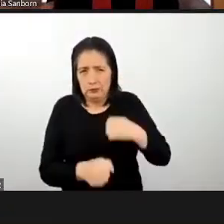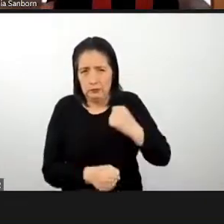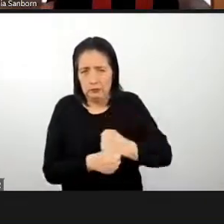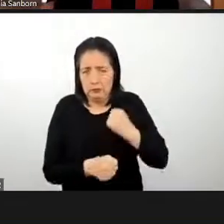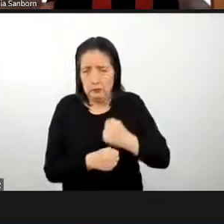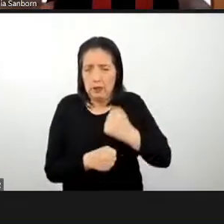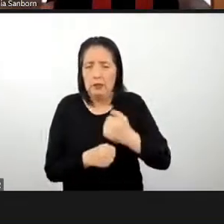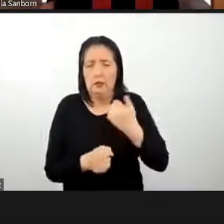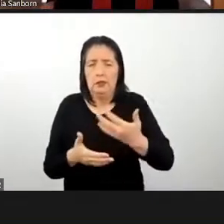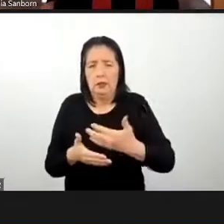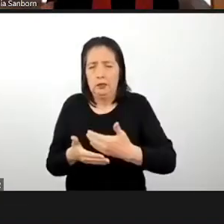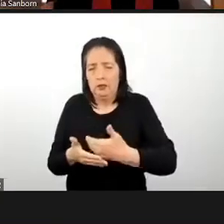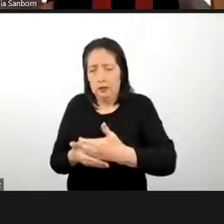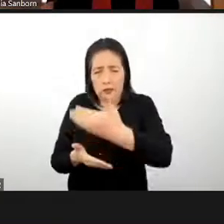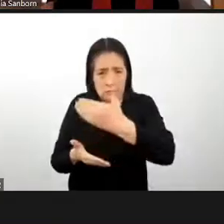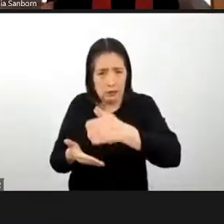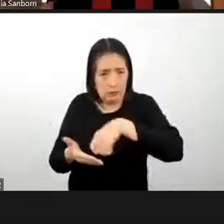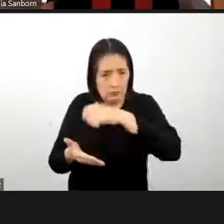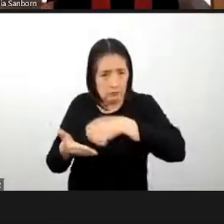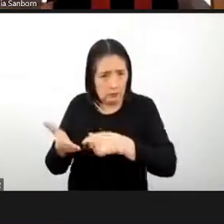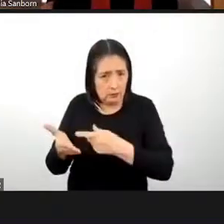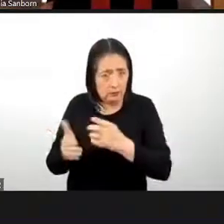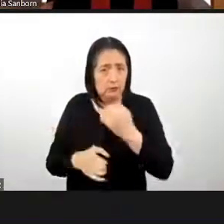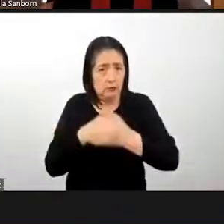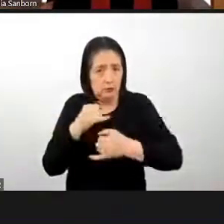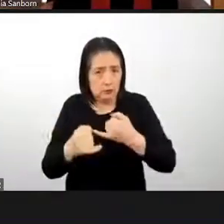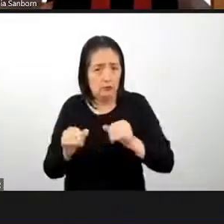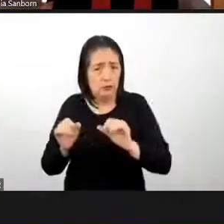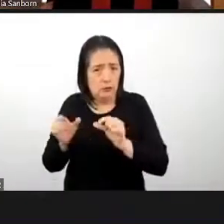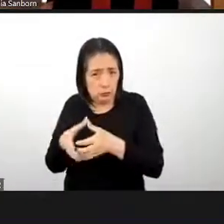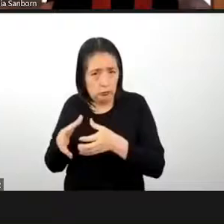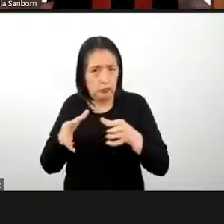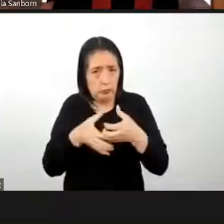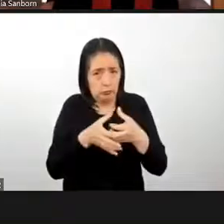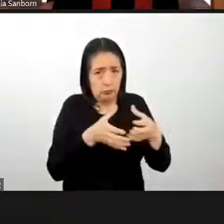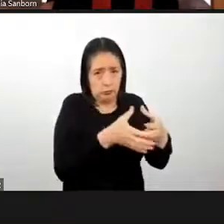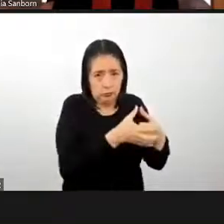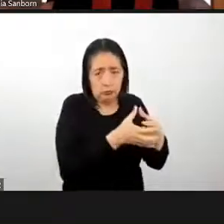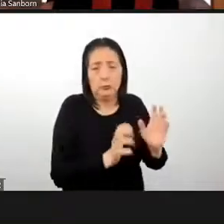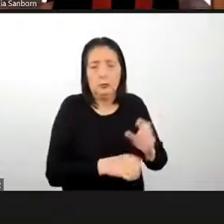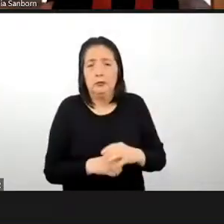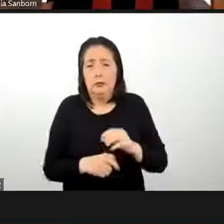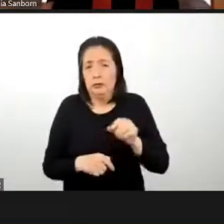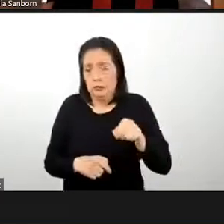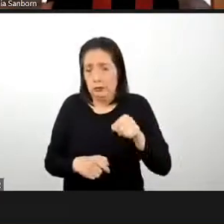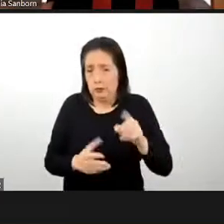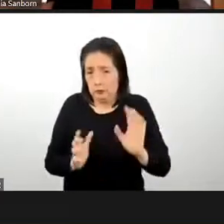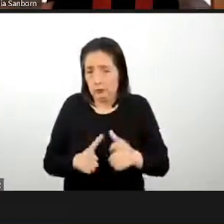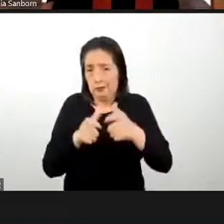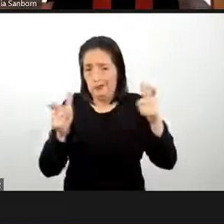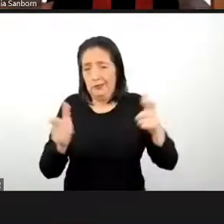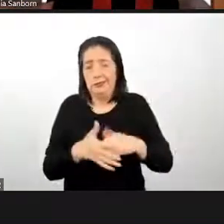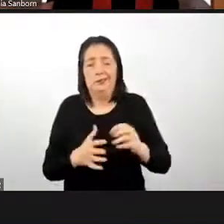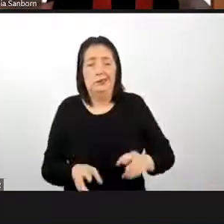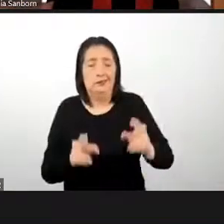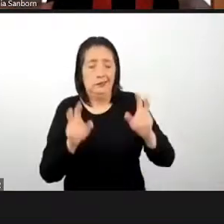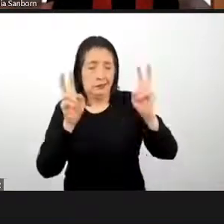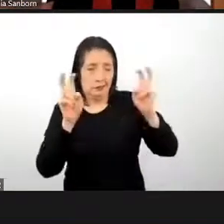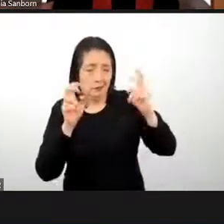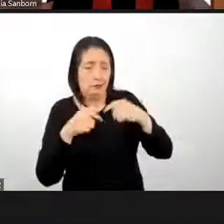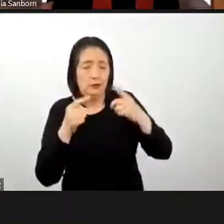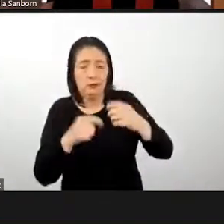tratados internacionales específicos sobre grupos, ¿no? Grupos. Este es uno de los grandes temas estrella, ¿no?, del